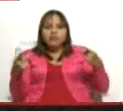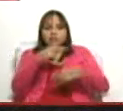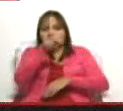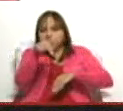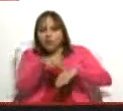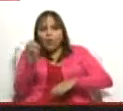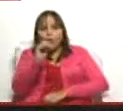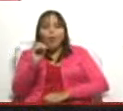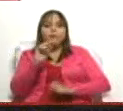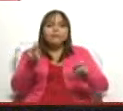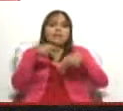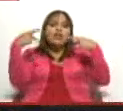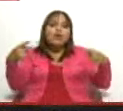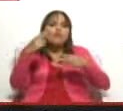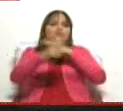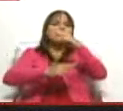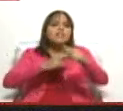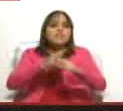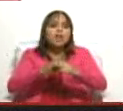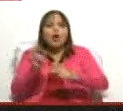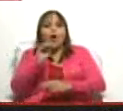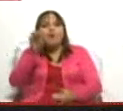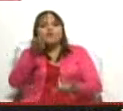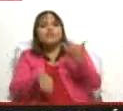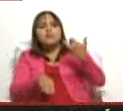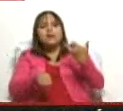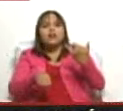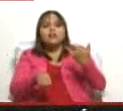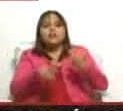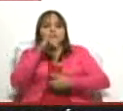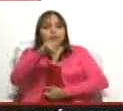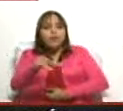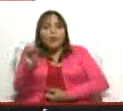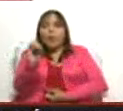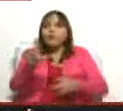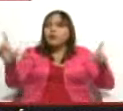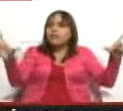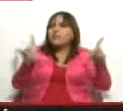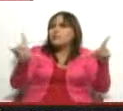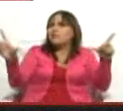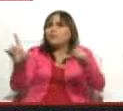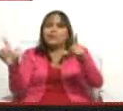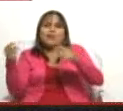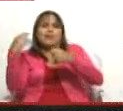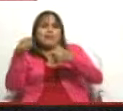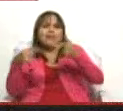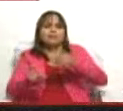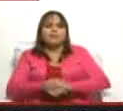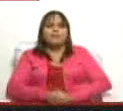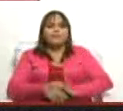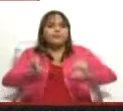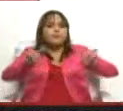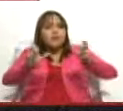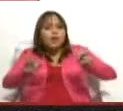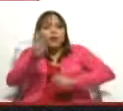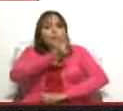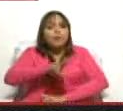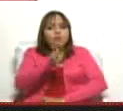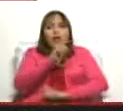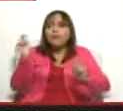al Universal, no tienen Últimas Noticias, las televisoras, las grandes cadenas radiales que utilizaron